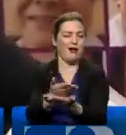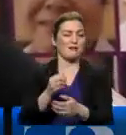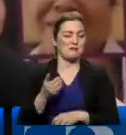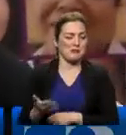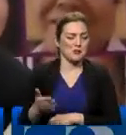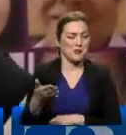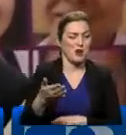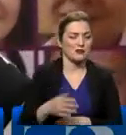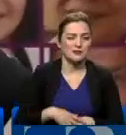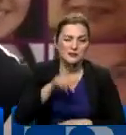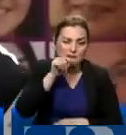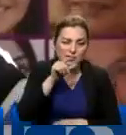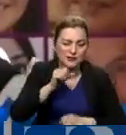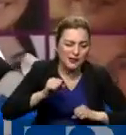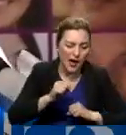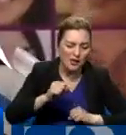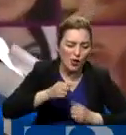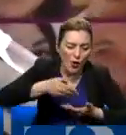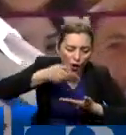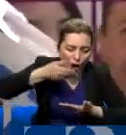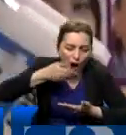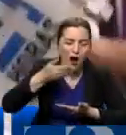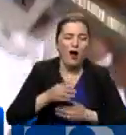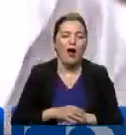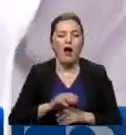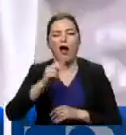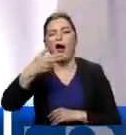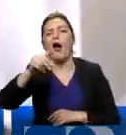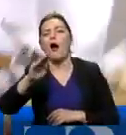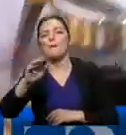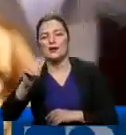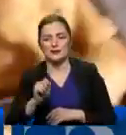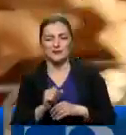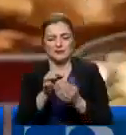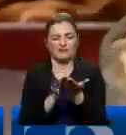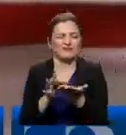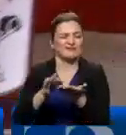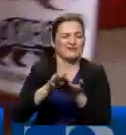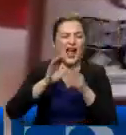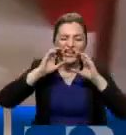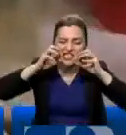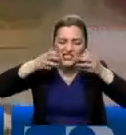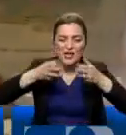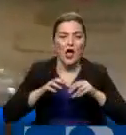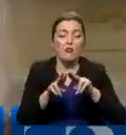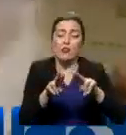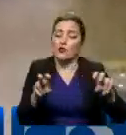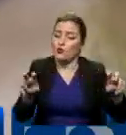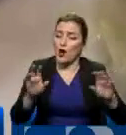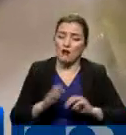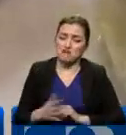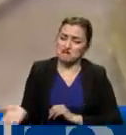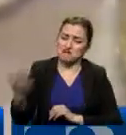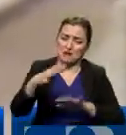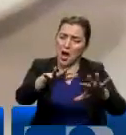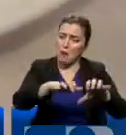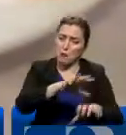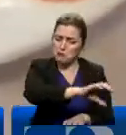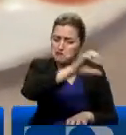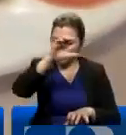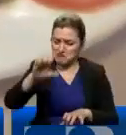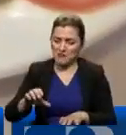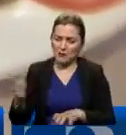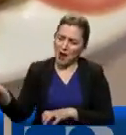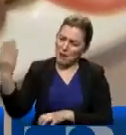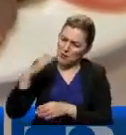el caldo de gallina, con habas, papas, choclos. Hay que tomar en cuenta, nuestros productos son naturales de nuestra zona, así que les invitamos a que disfruten en estas